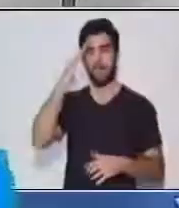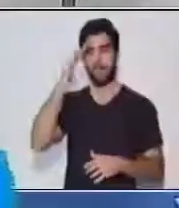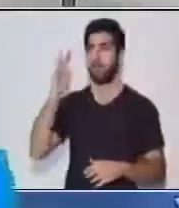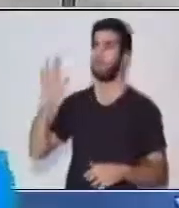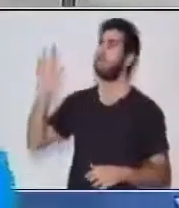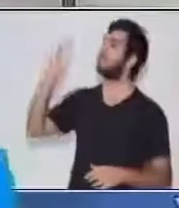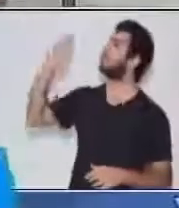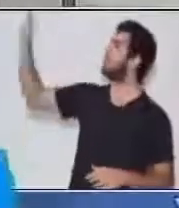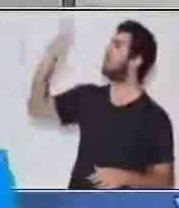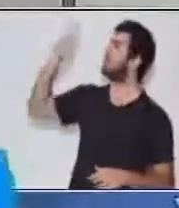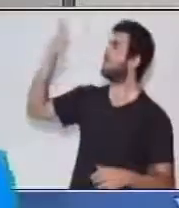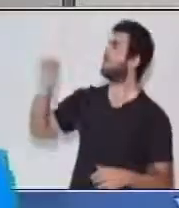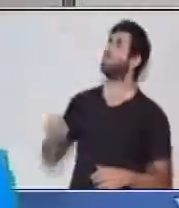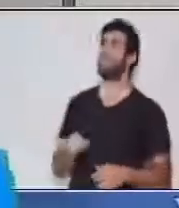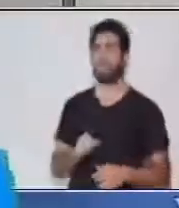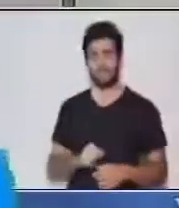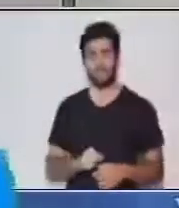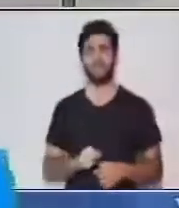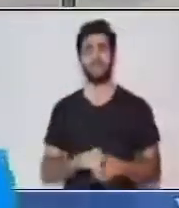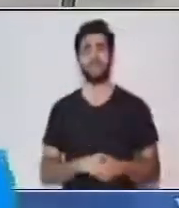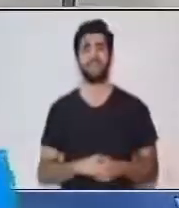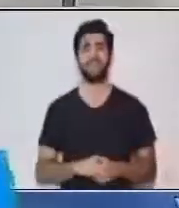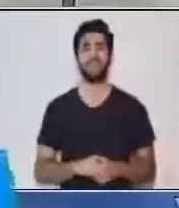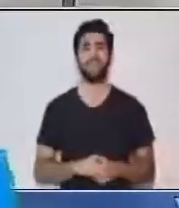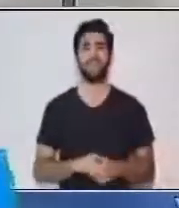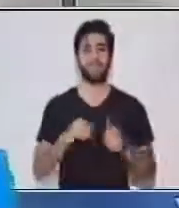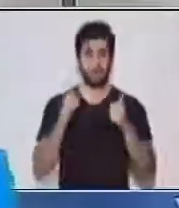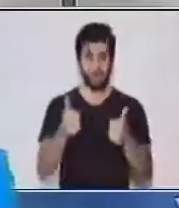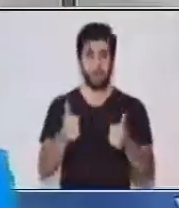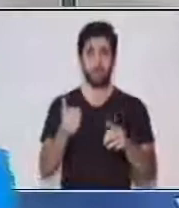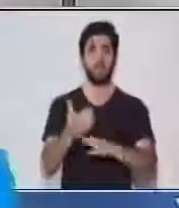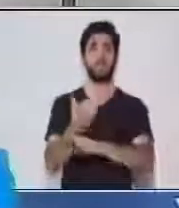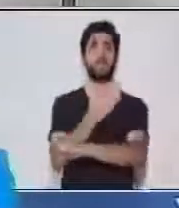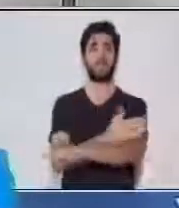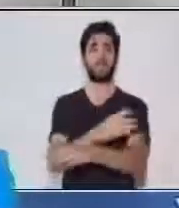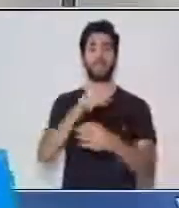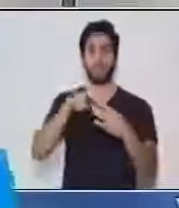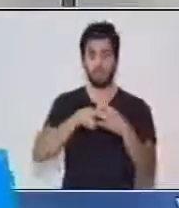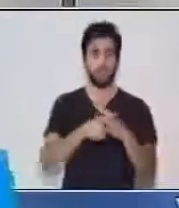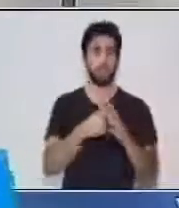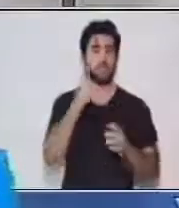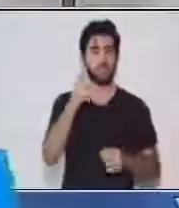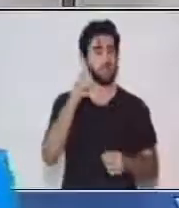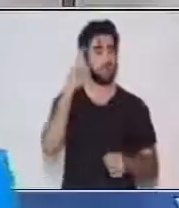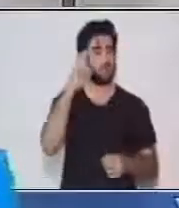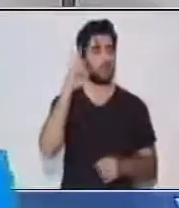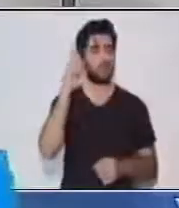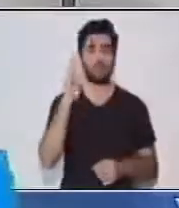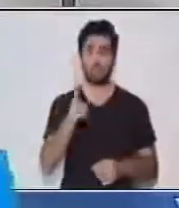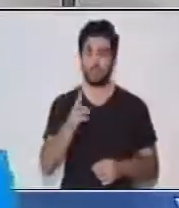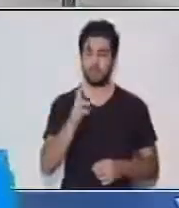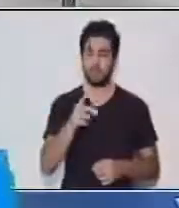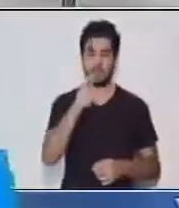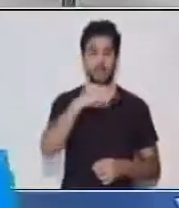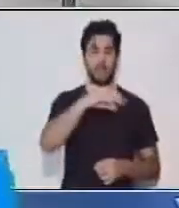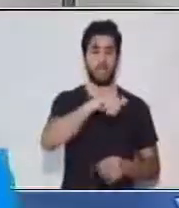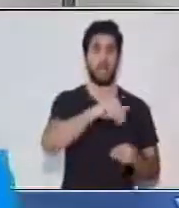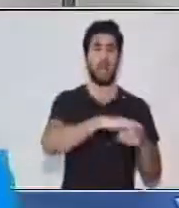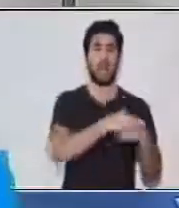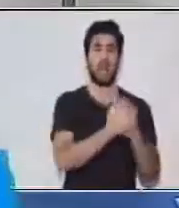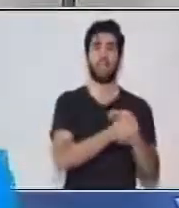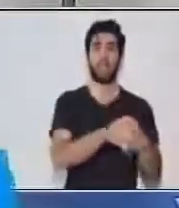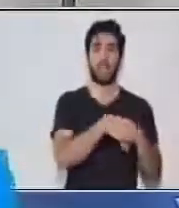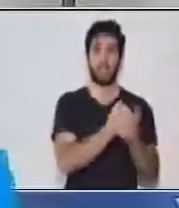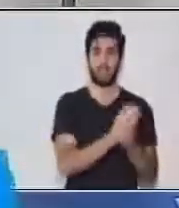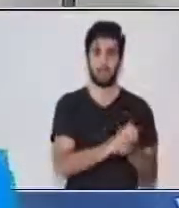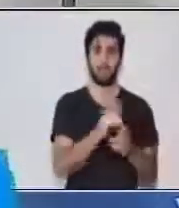Pablo. Mucho gusto. Antes de empezar te recomiendo que laves tus manos constantemente con agua y jabón. Y si no